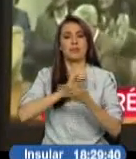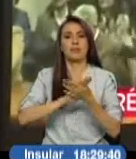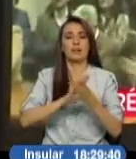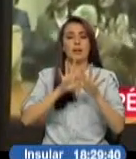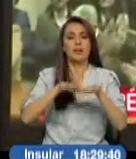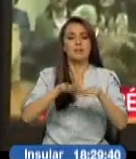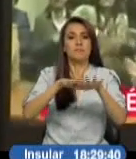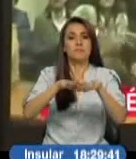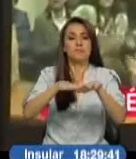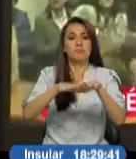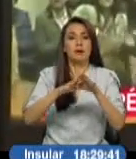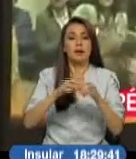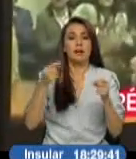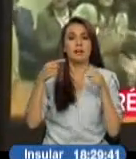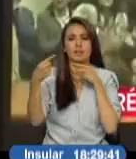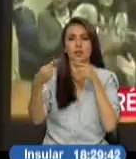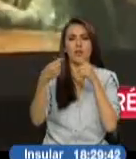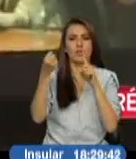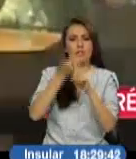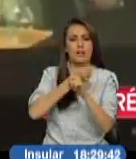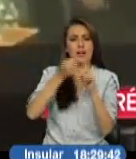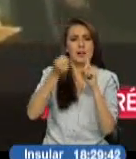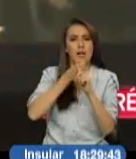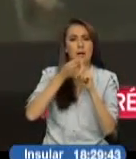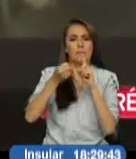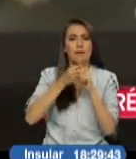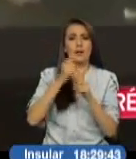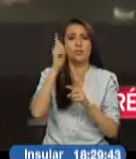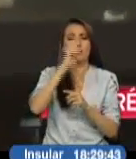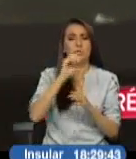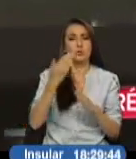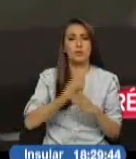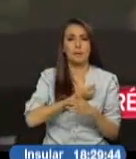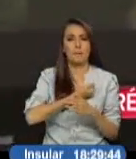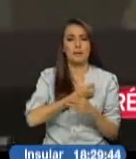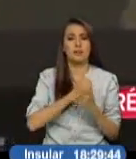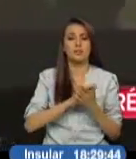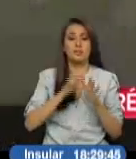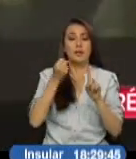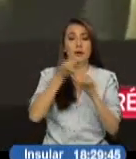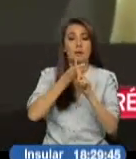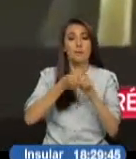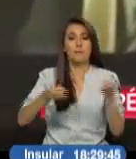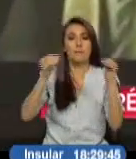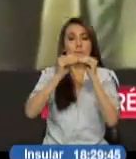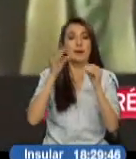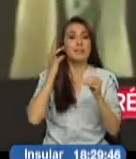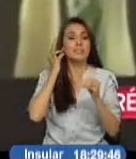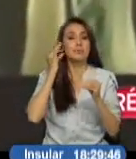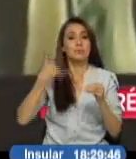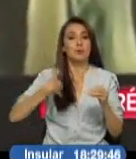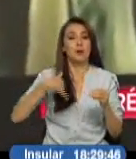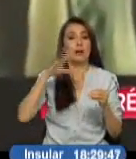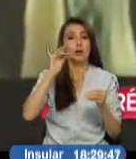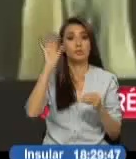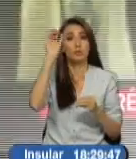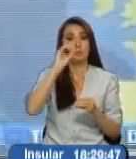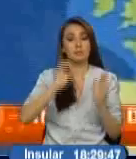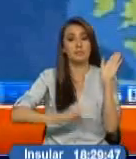marcha multitudinaria contra la violencia machista bajo el lema Ni Una Menos, ya que los feminicidios aumentaron en este país en un